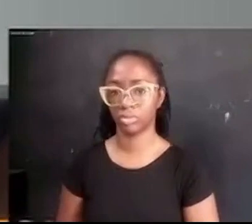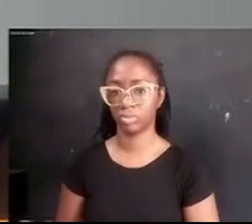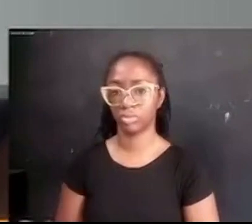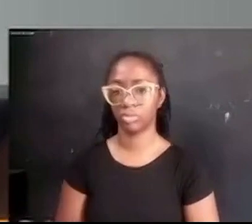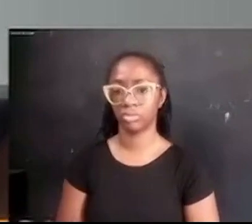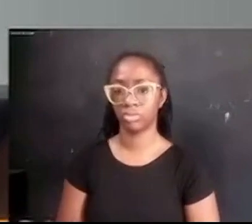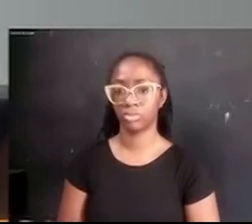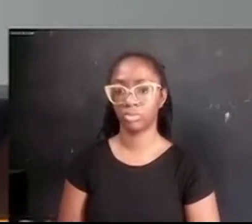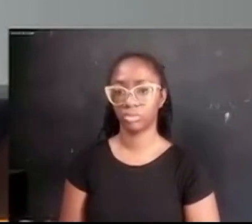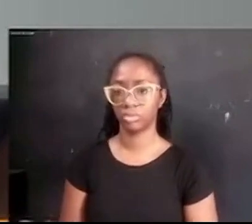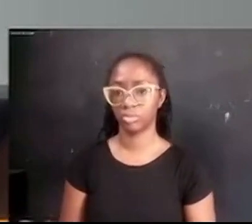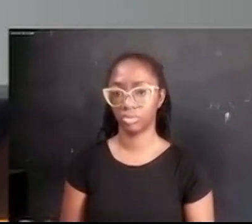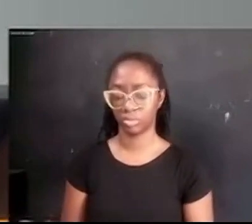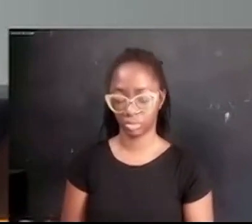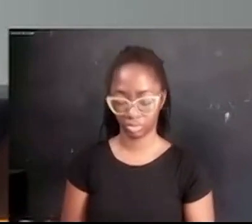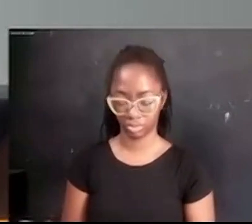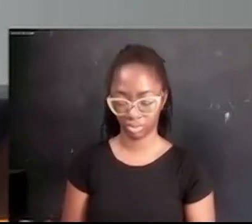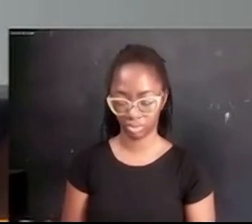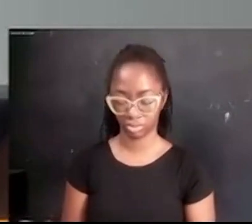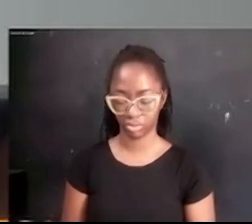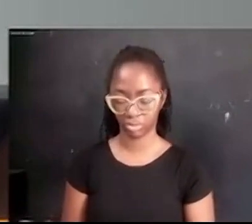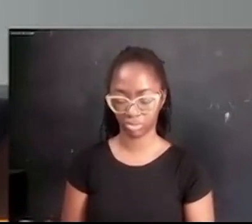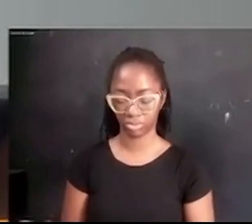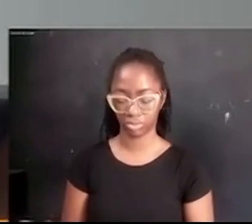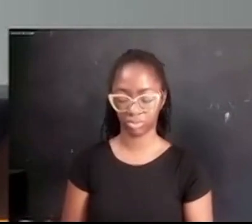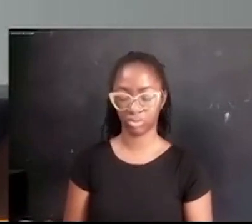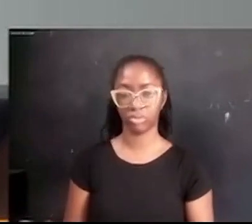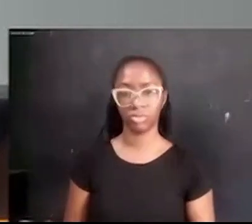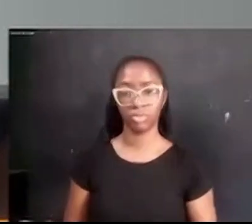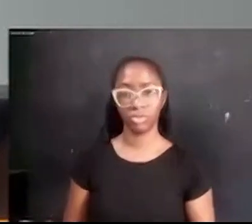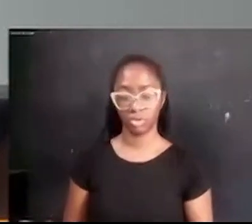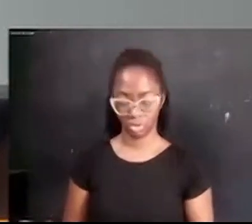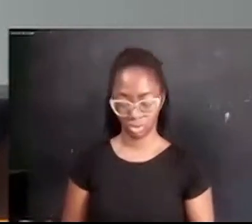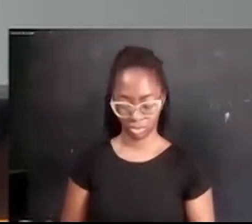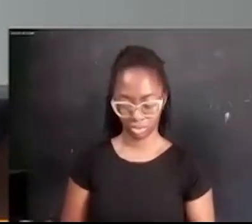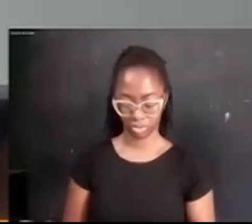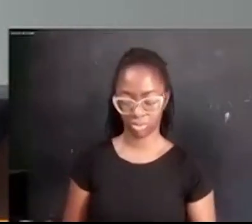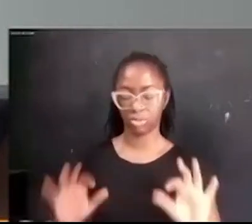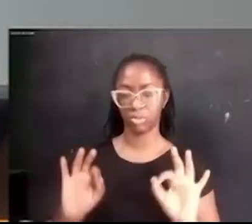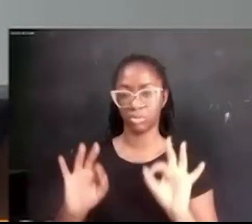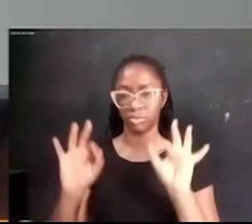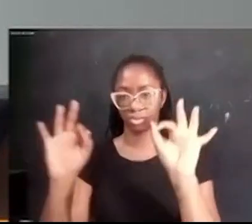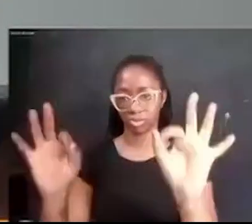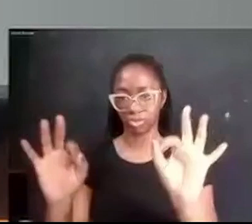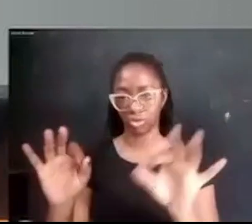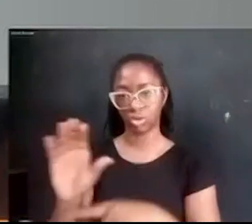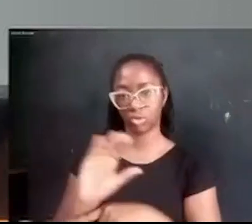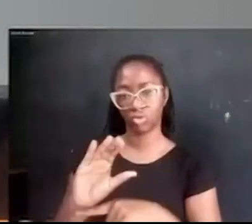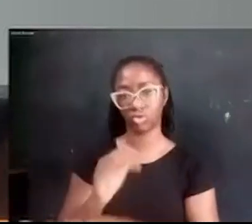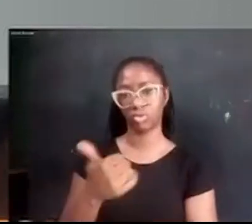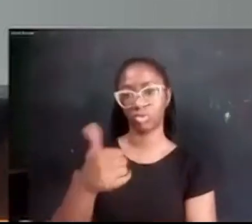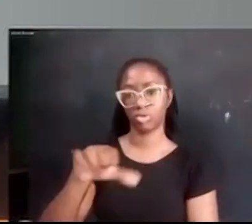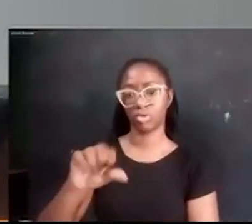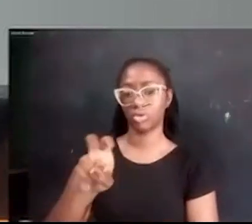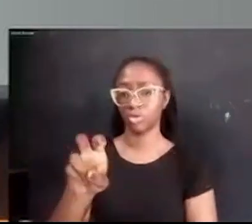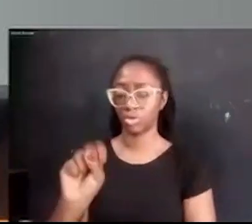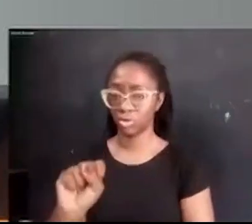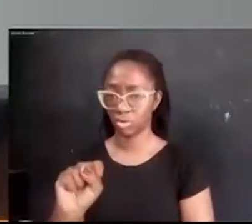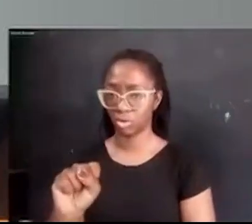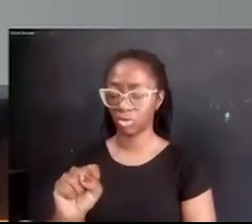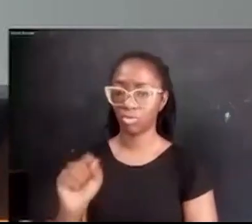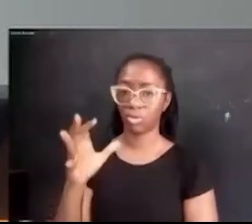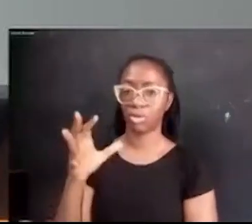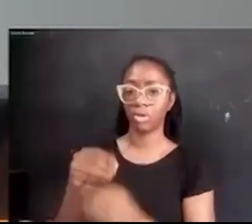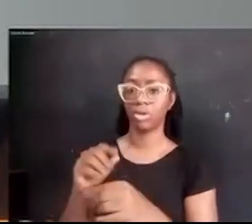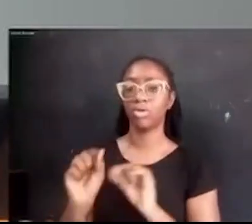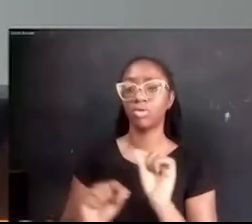Pues el éxito de la Constitución de 1958 puede ser debido a que logró